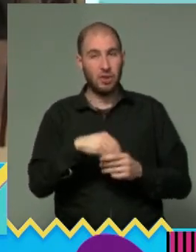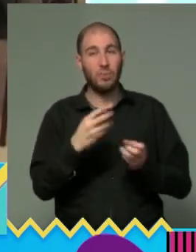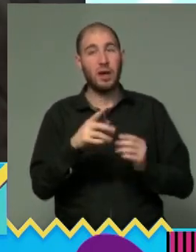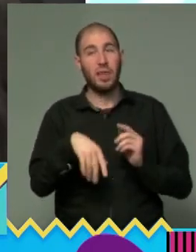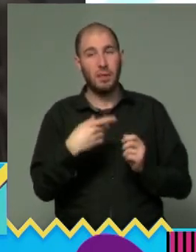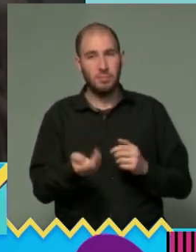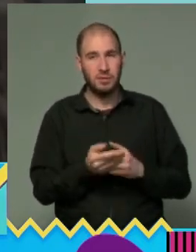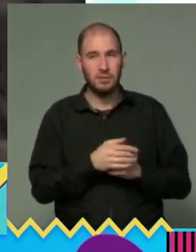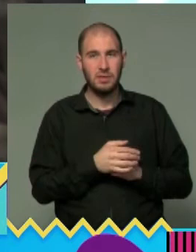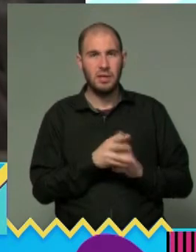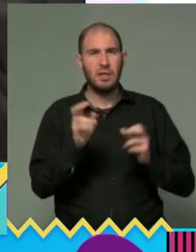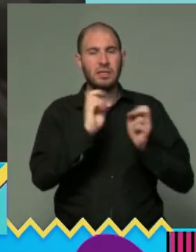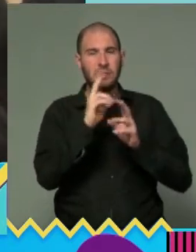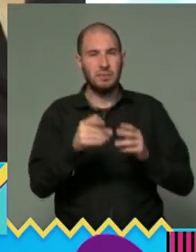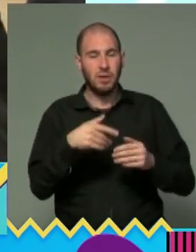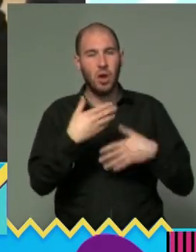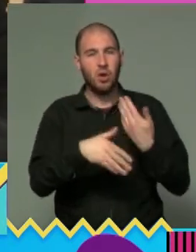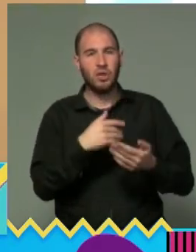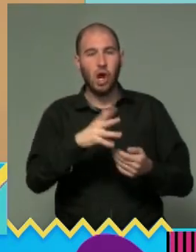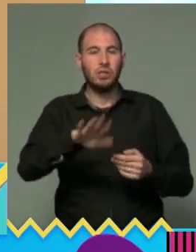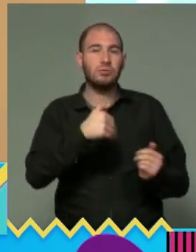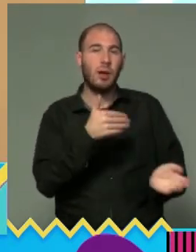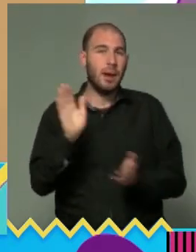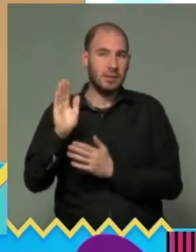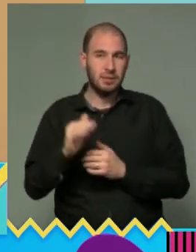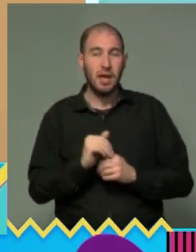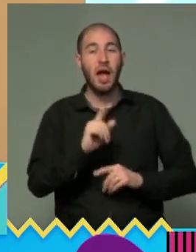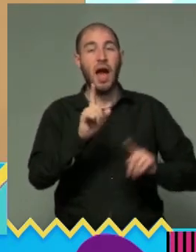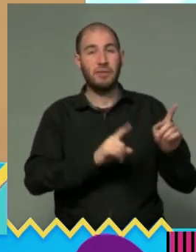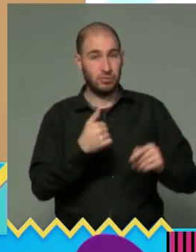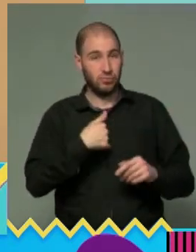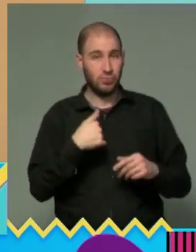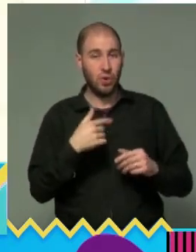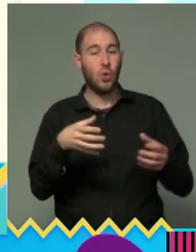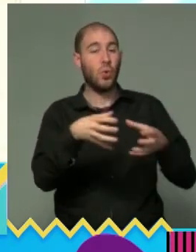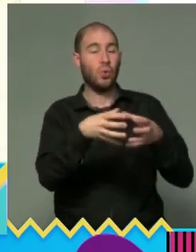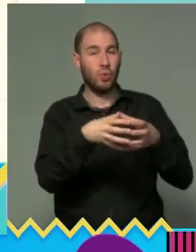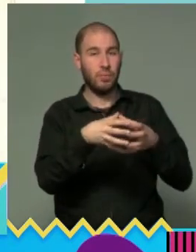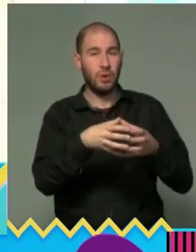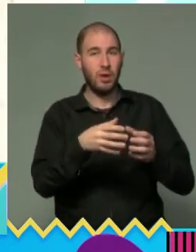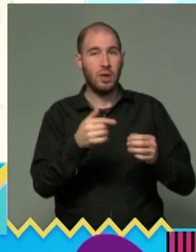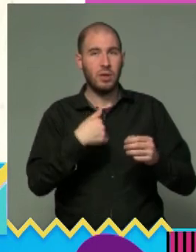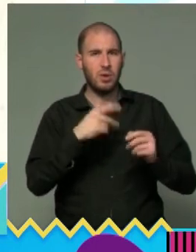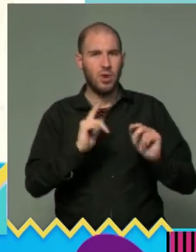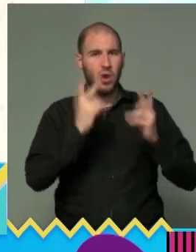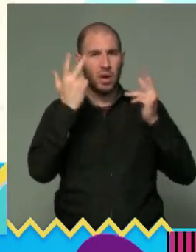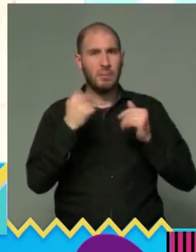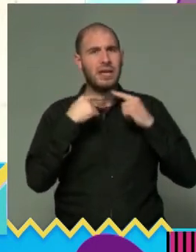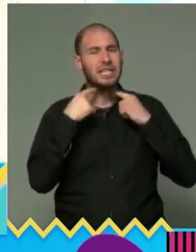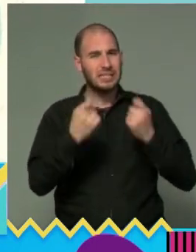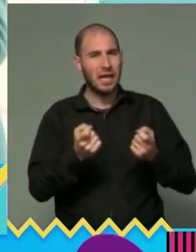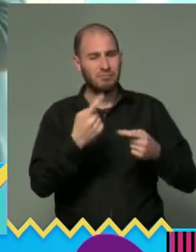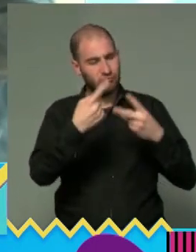está la cuestión dramatizada sacada de contexto. A veces, a mí me ha pasado con un grupo, en algún momento enojarme, levantar la